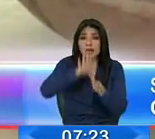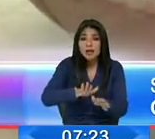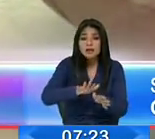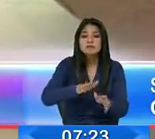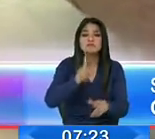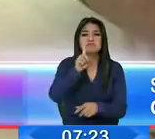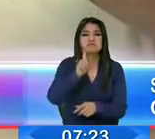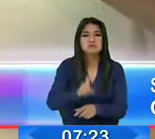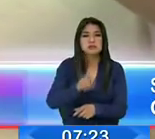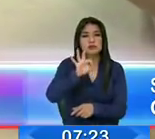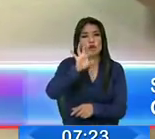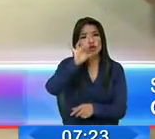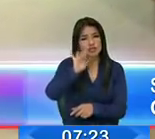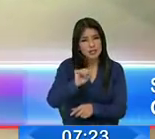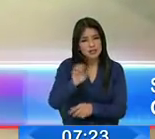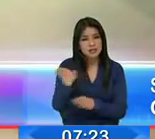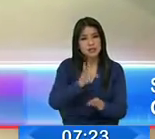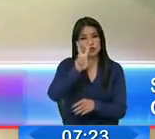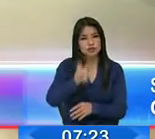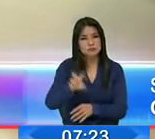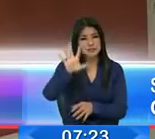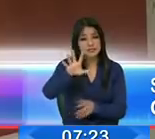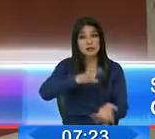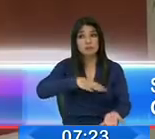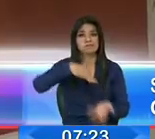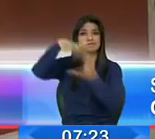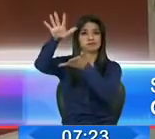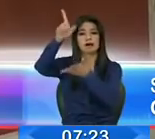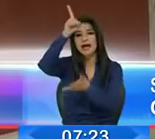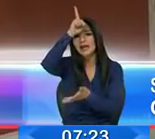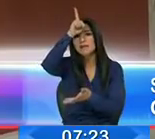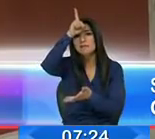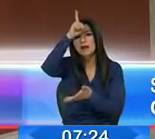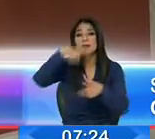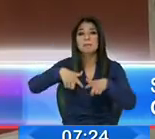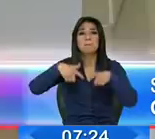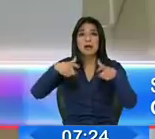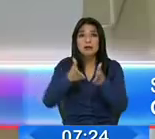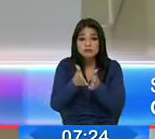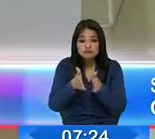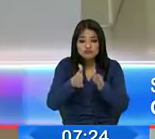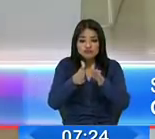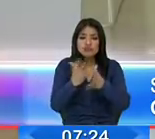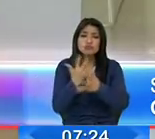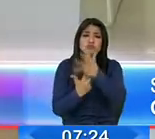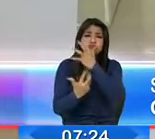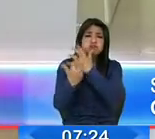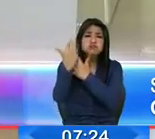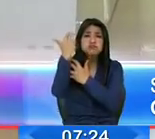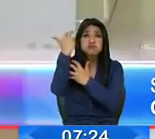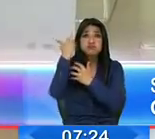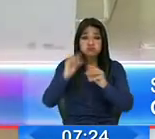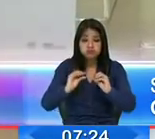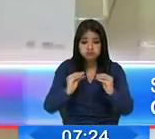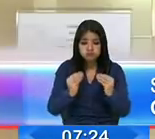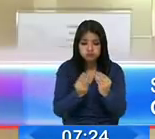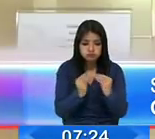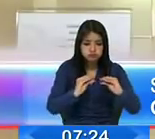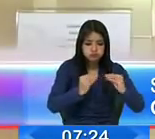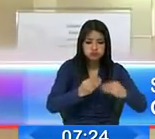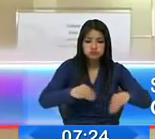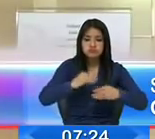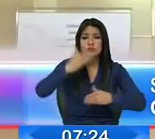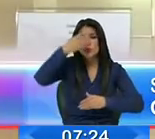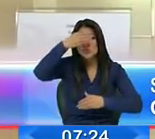entre 1980 y el 2005. En su mayoría son estatuillas antropomorfas, isomorfas de las